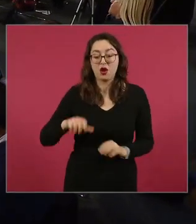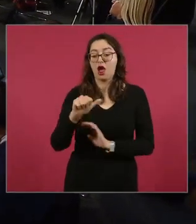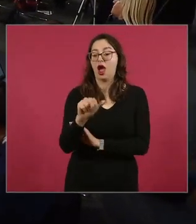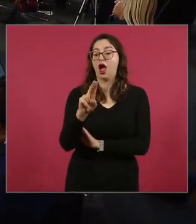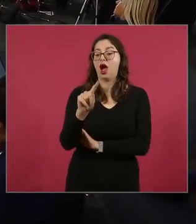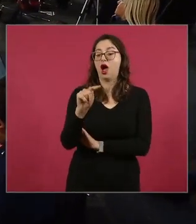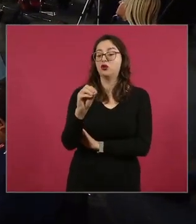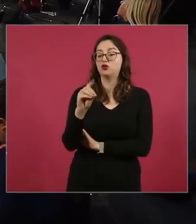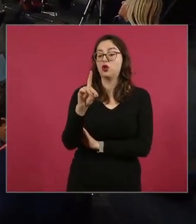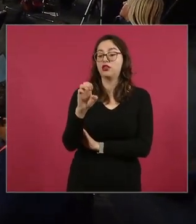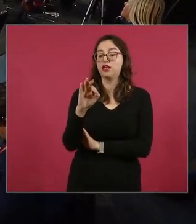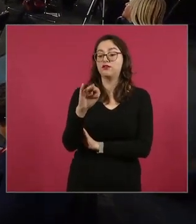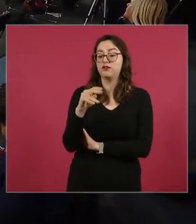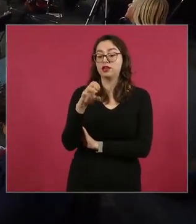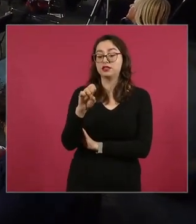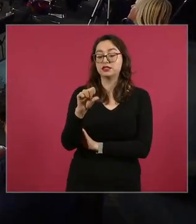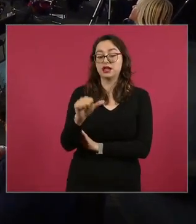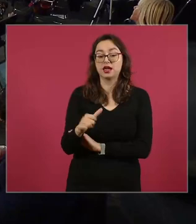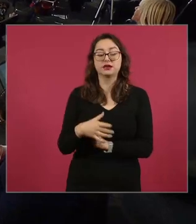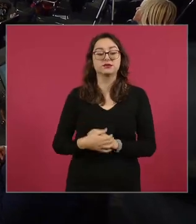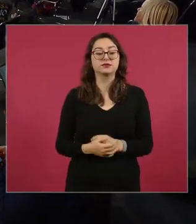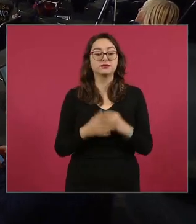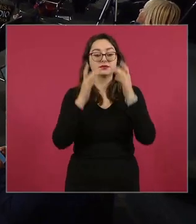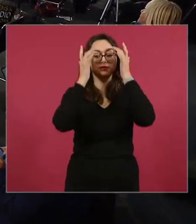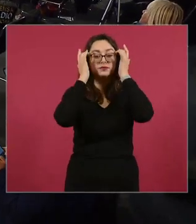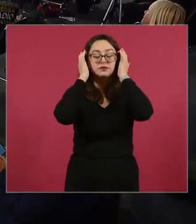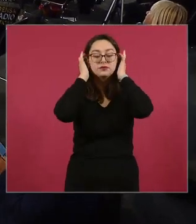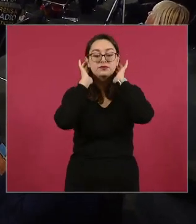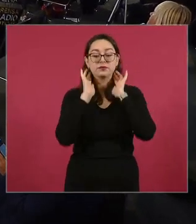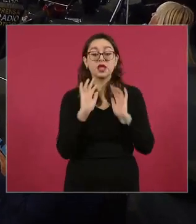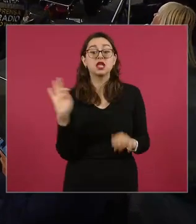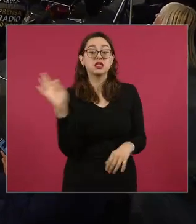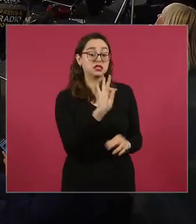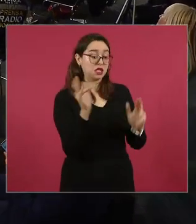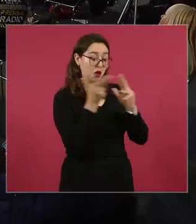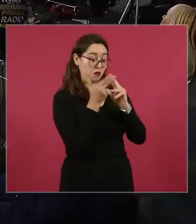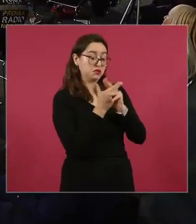¿No estarán bajando los homicidios porque está aumentando la desaparición forzada?